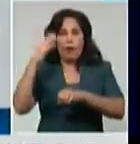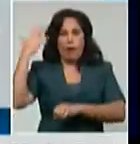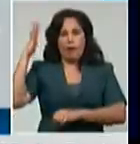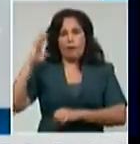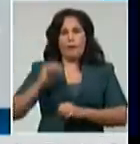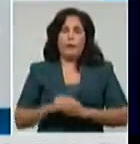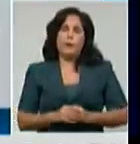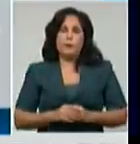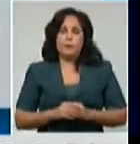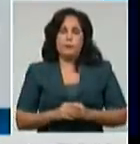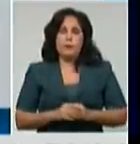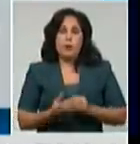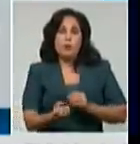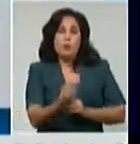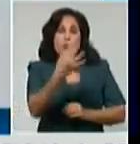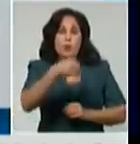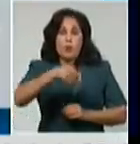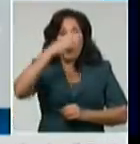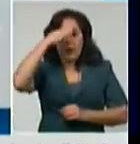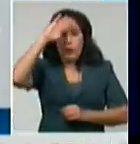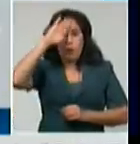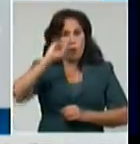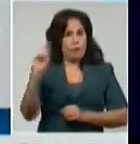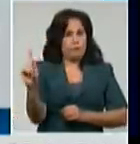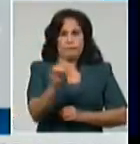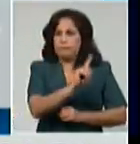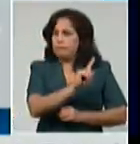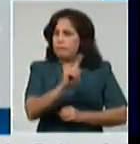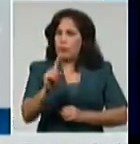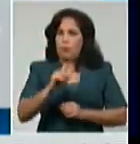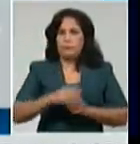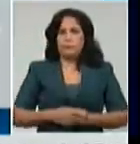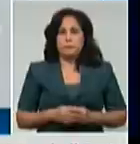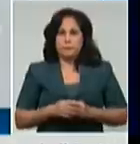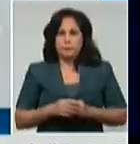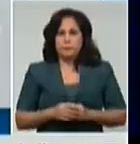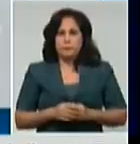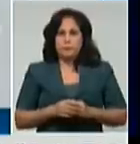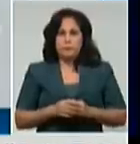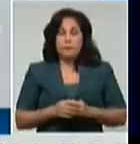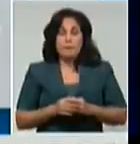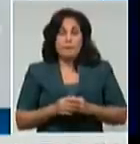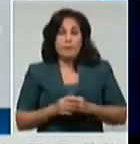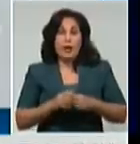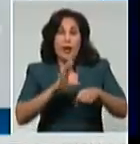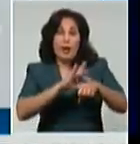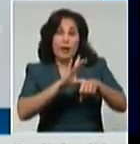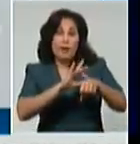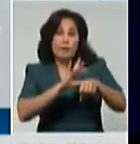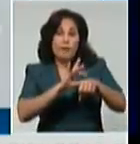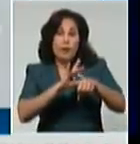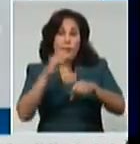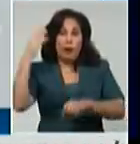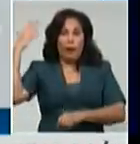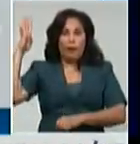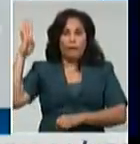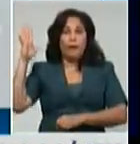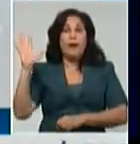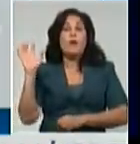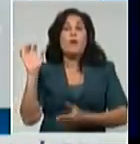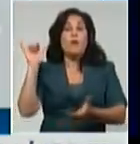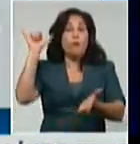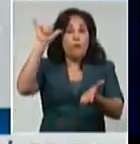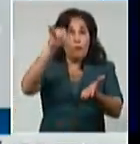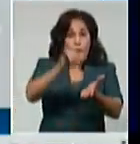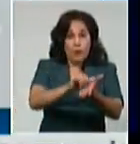o sea, no es transmisión del propio territorio, por lo tanto no se incluye en la